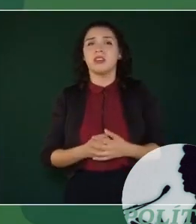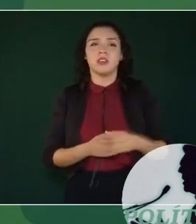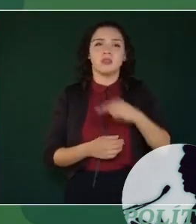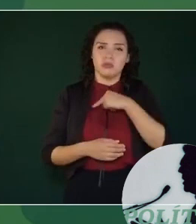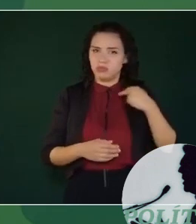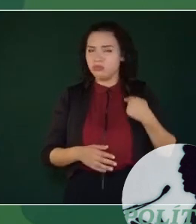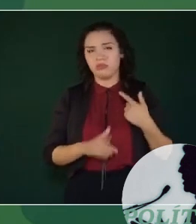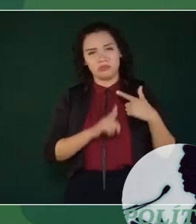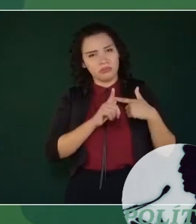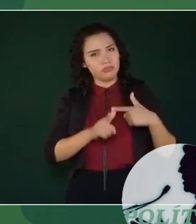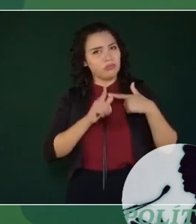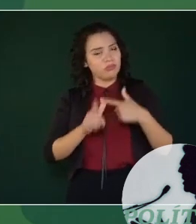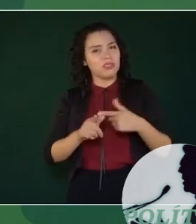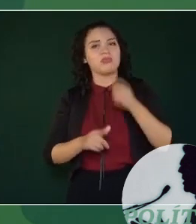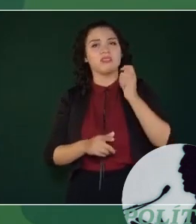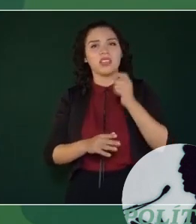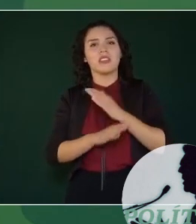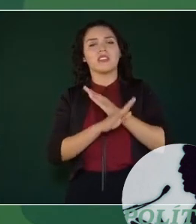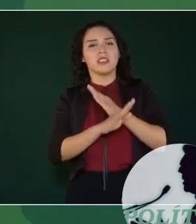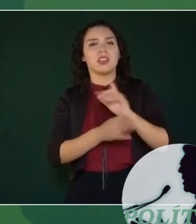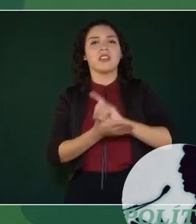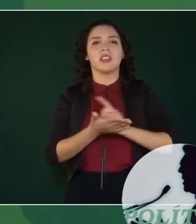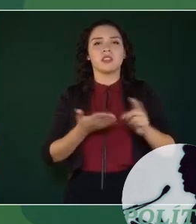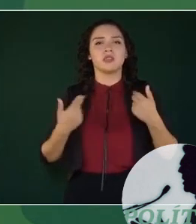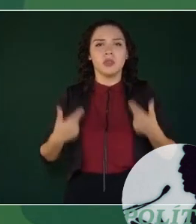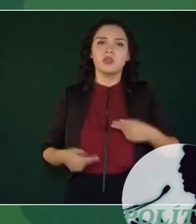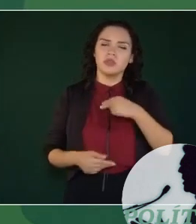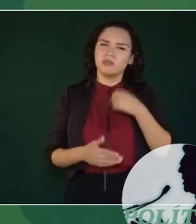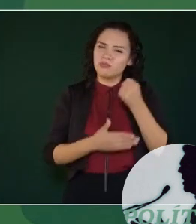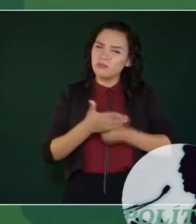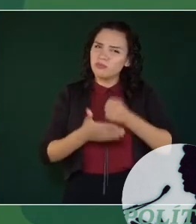los derechos humanos, luchamos por la justicia.